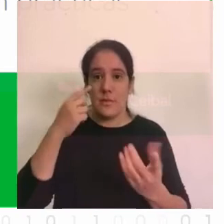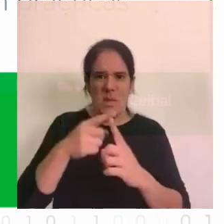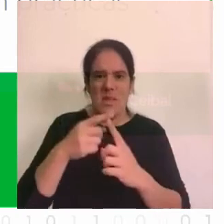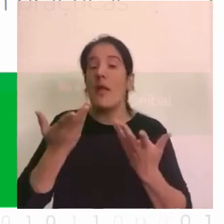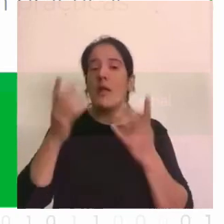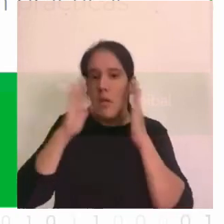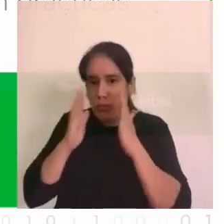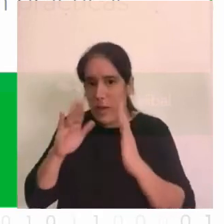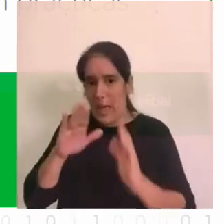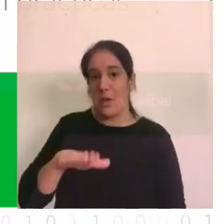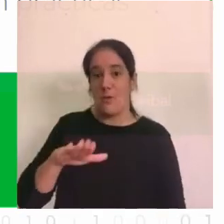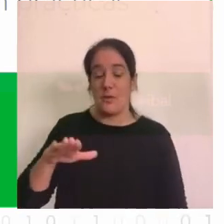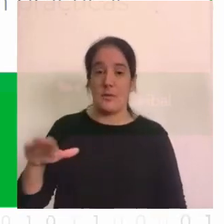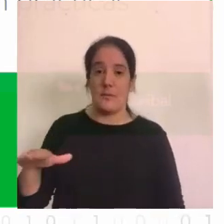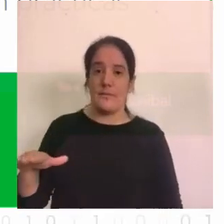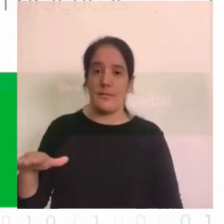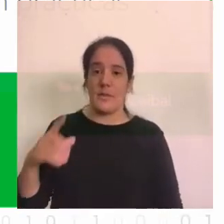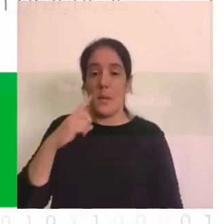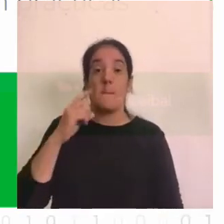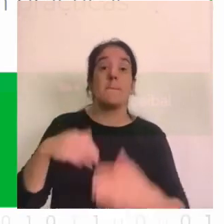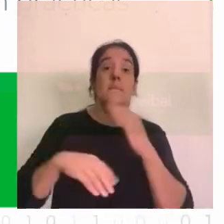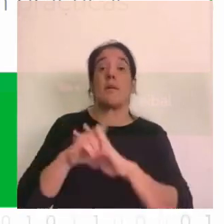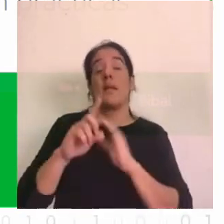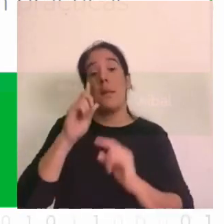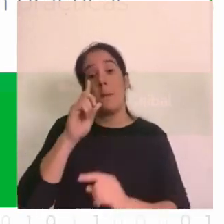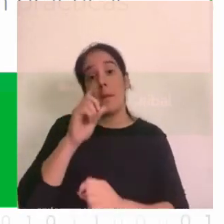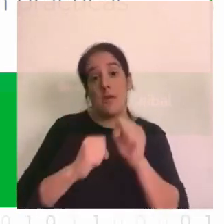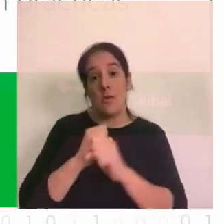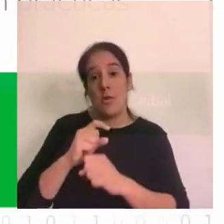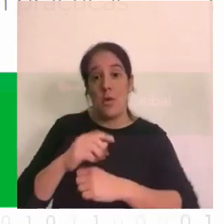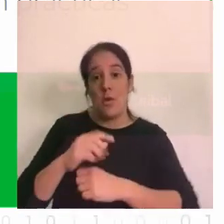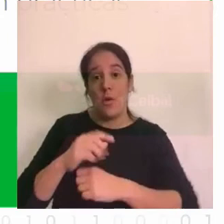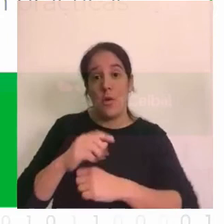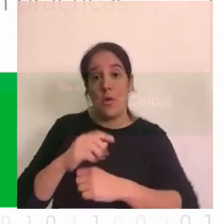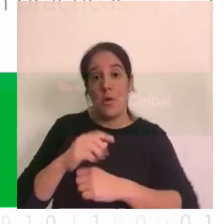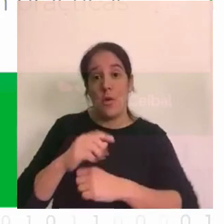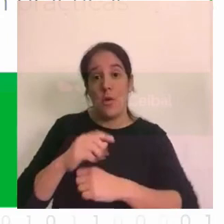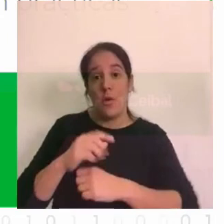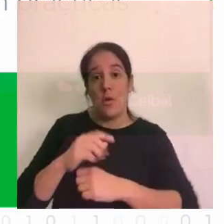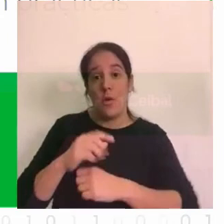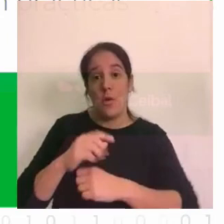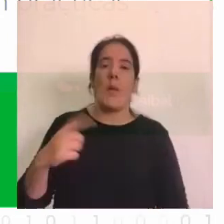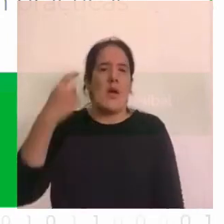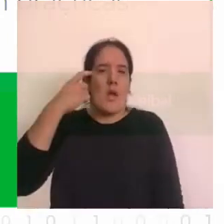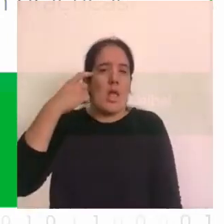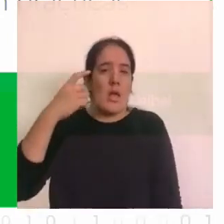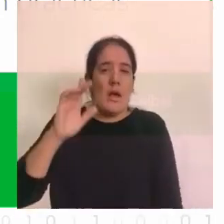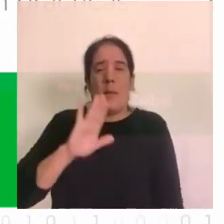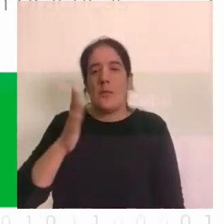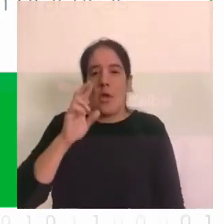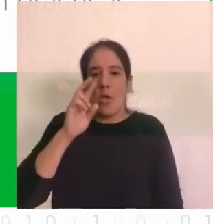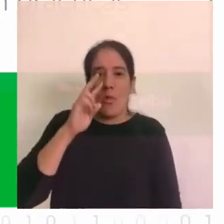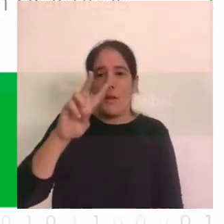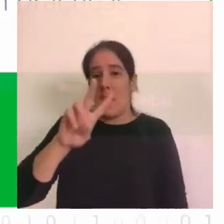del desarrollo. Solo para tener una idea, en 2020, 267 millones de personas